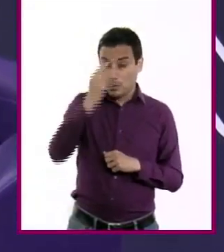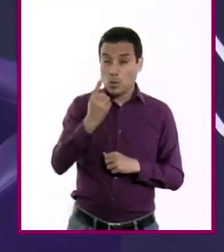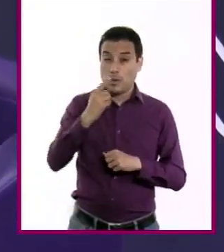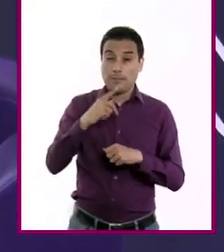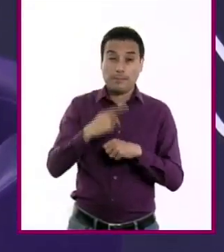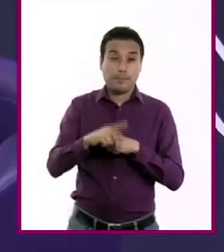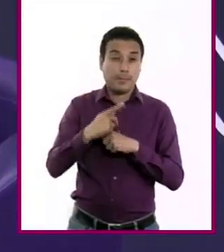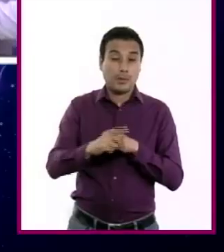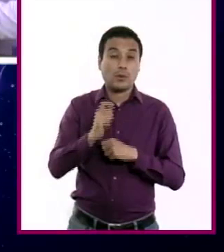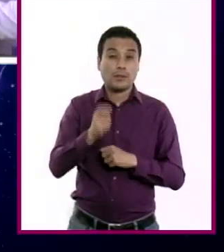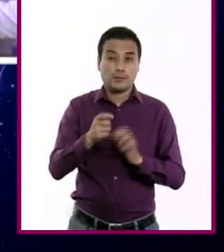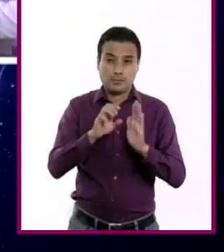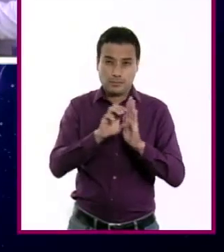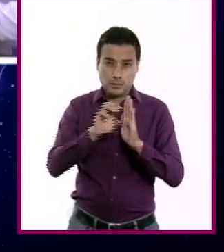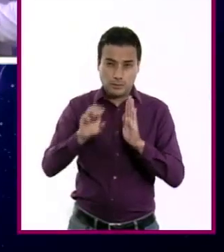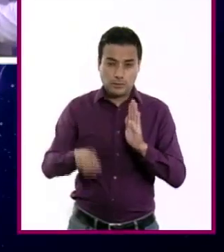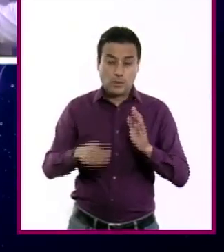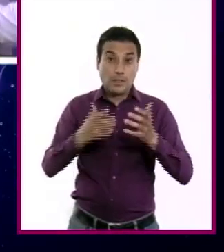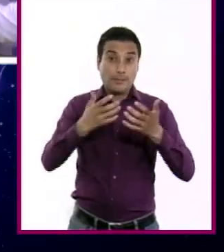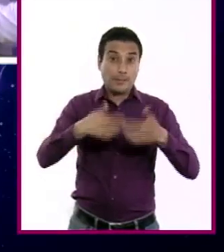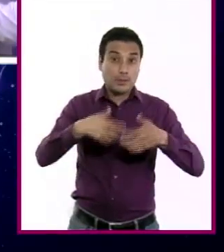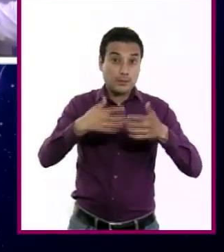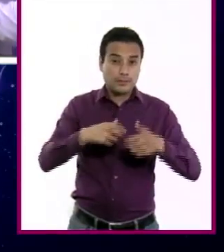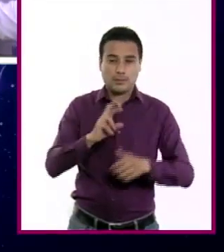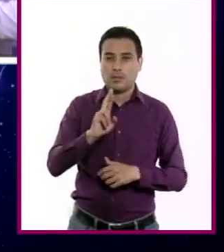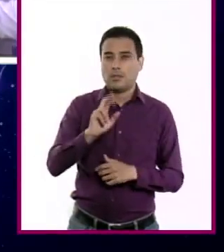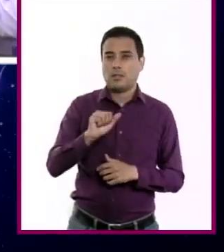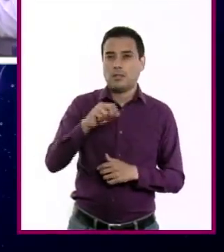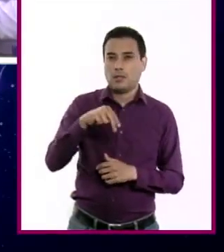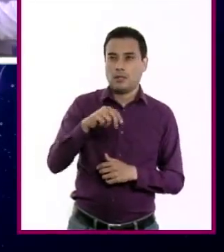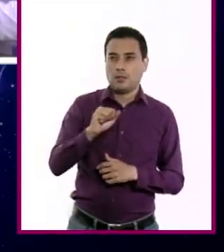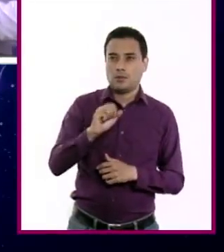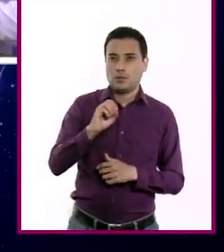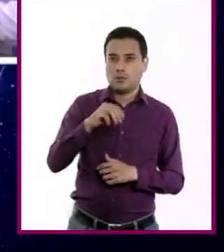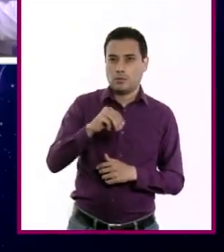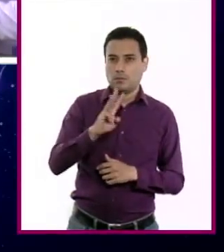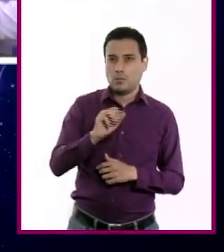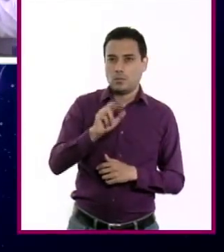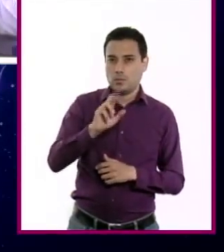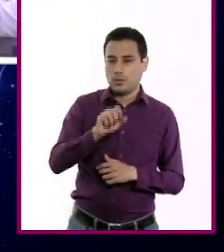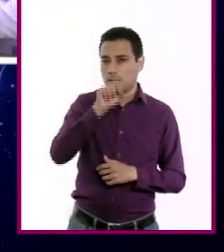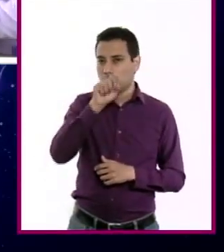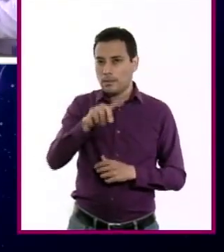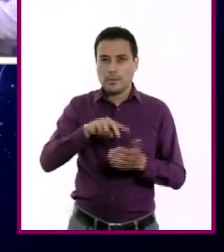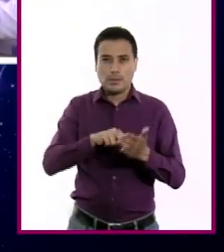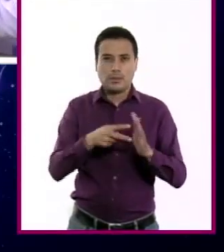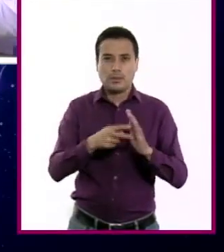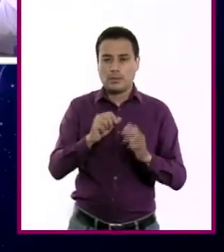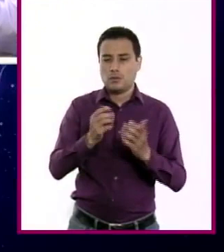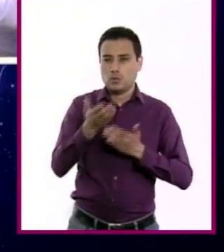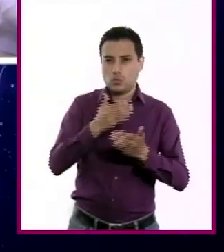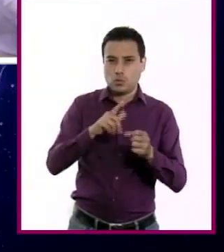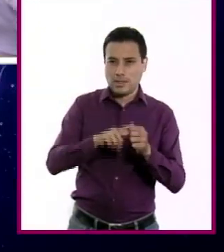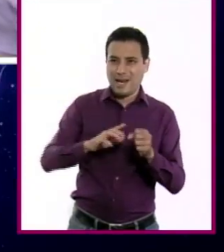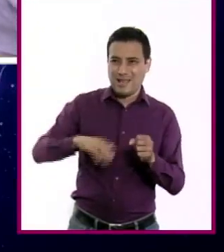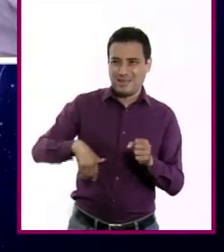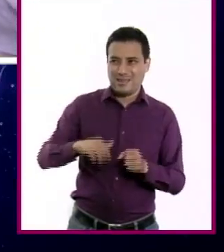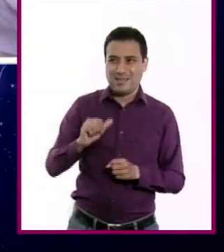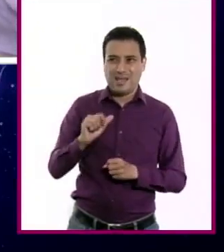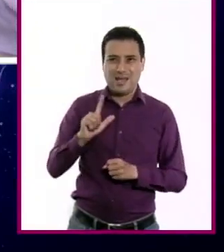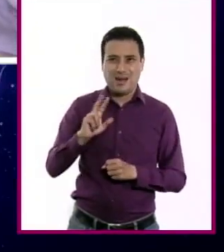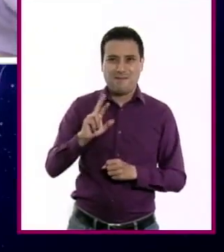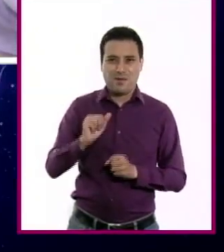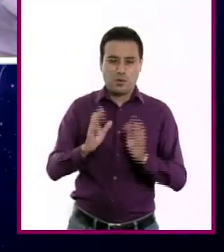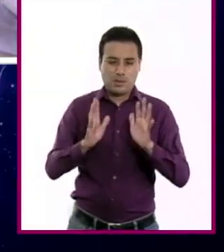a nivel empresarial? Ransomware y ingeniería social. Uh-huh. Como lo dijo acá mi compañero Álvaro,